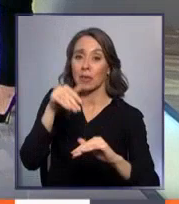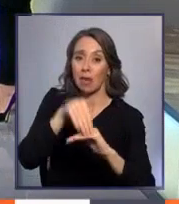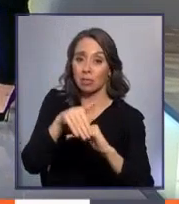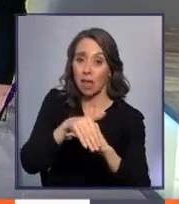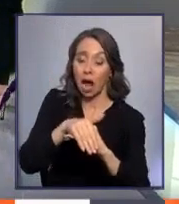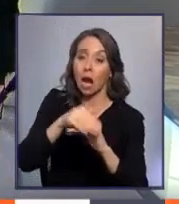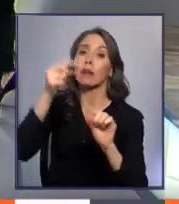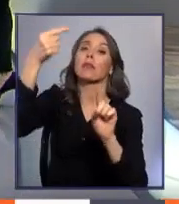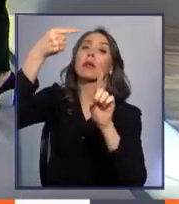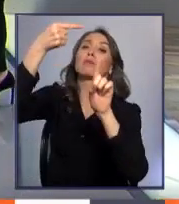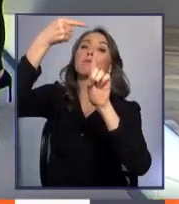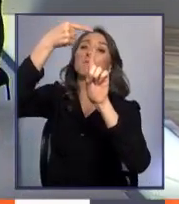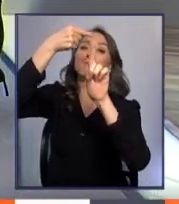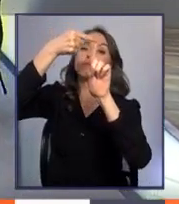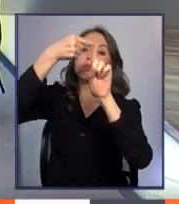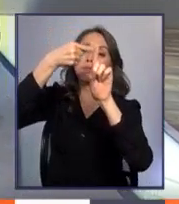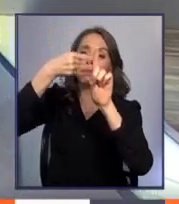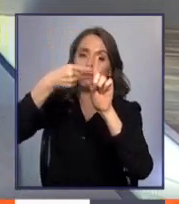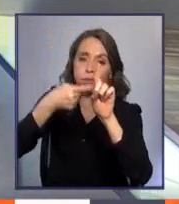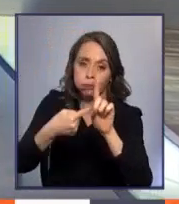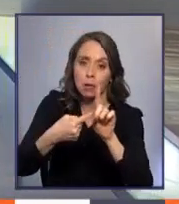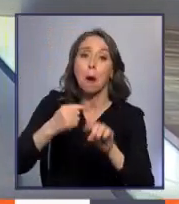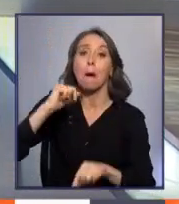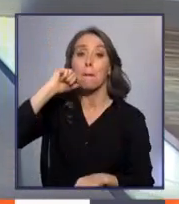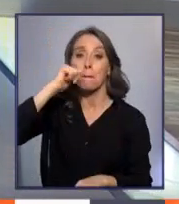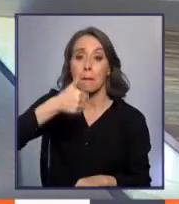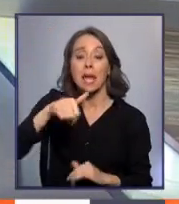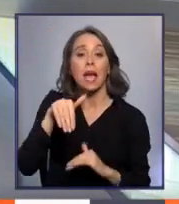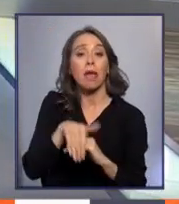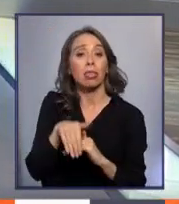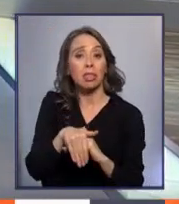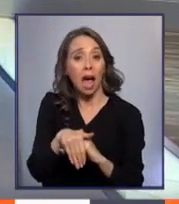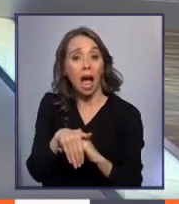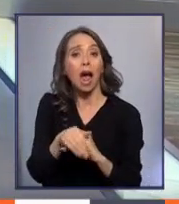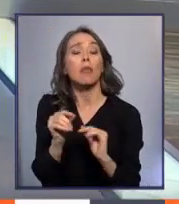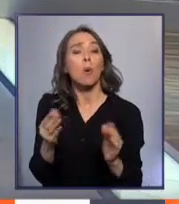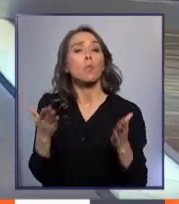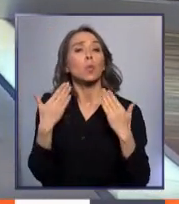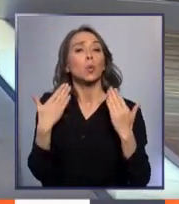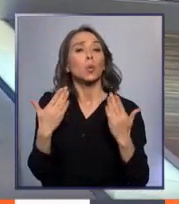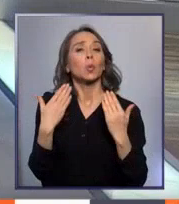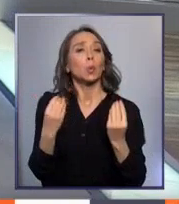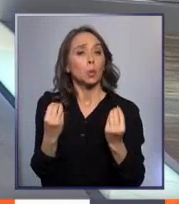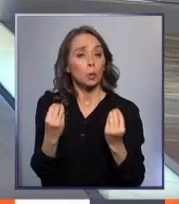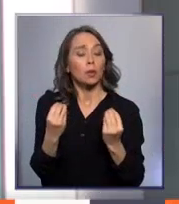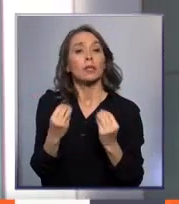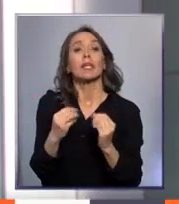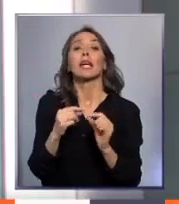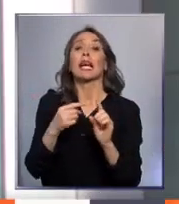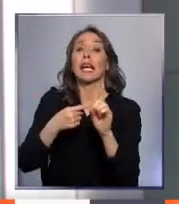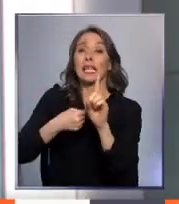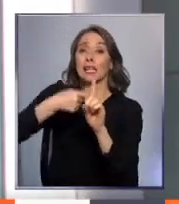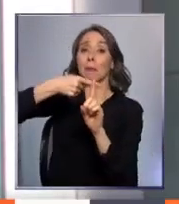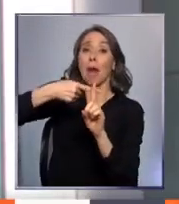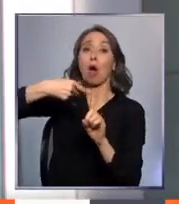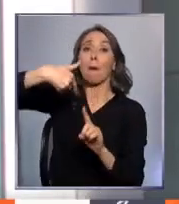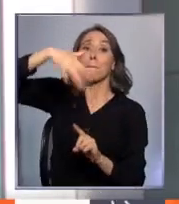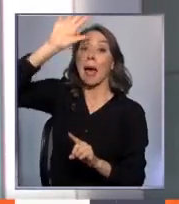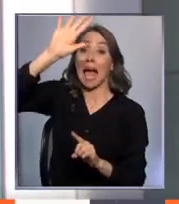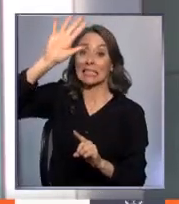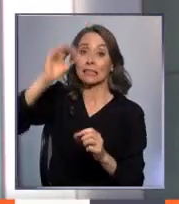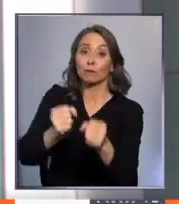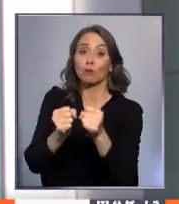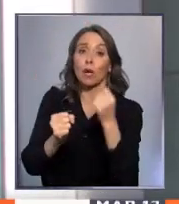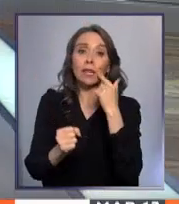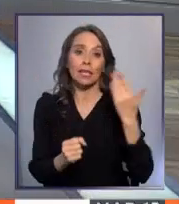Comienza a bajar considerablemente la temperatura, pero mañana vamos a tener una tarde por lo menos un poco más agradable y con temperaturas mucho más altas de lo que hemos estado